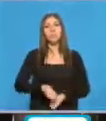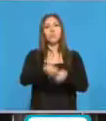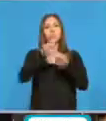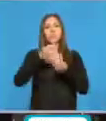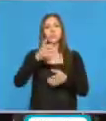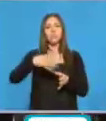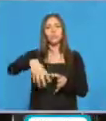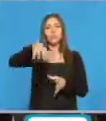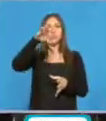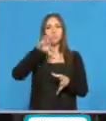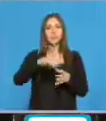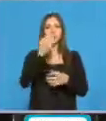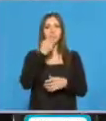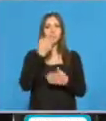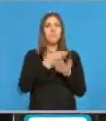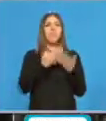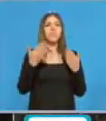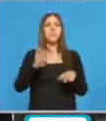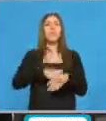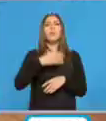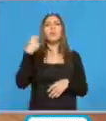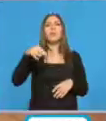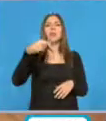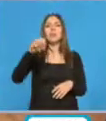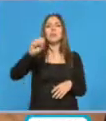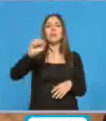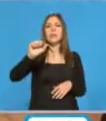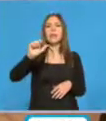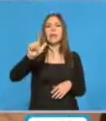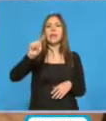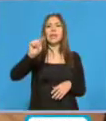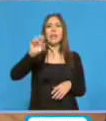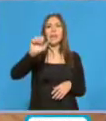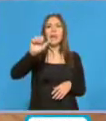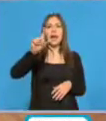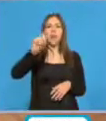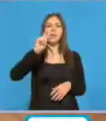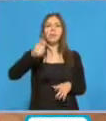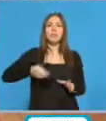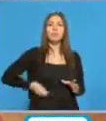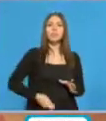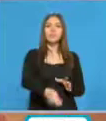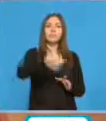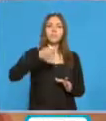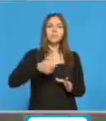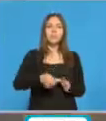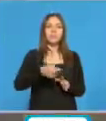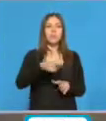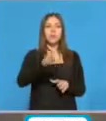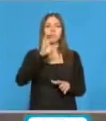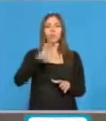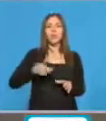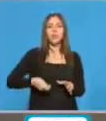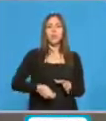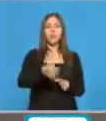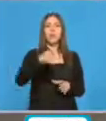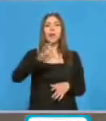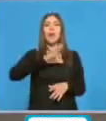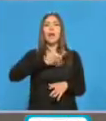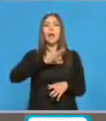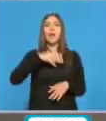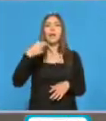salteado, señora, ¿por qué es el salteado? Te voy a enseñar, compañera. A ver, Lo haces muy sí, bonito, compañera. enséñame. El salteado es cuando tenemos